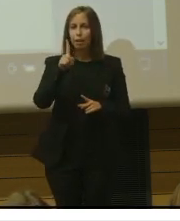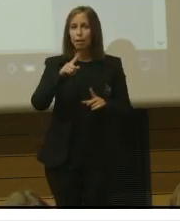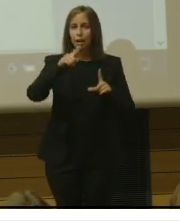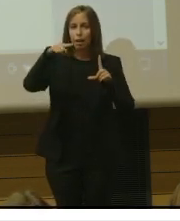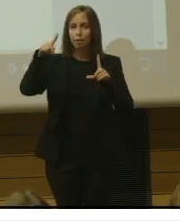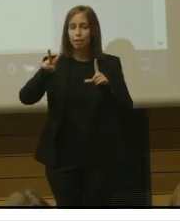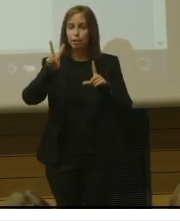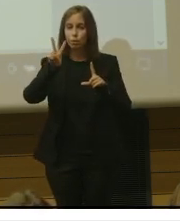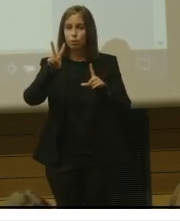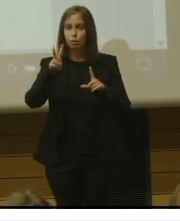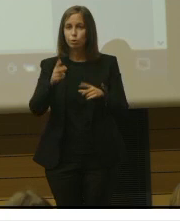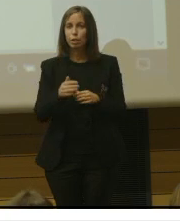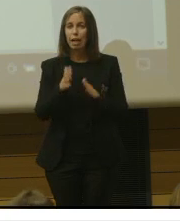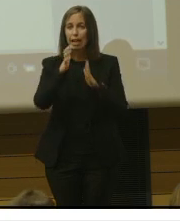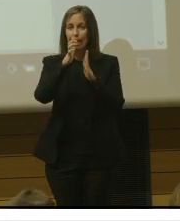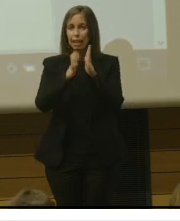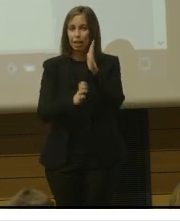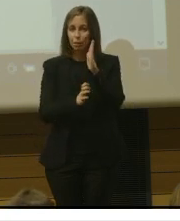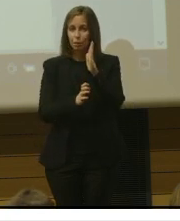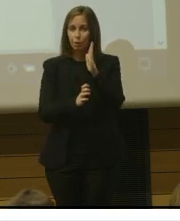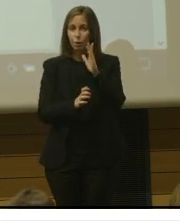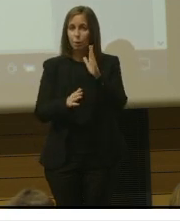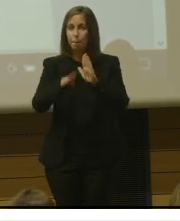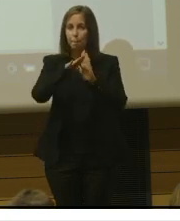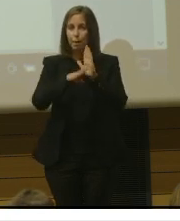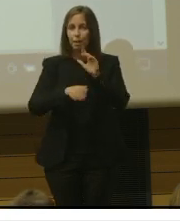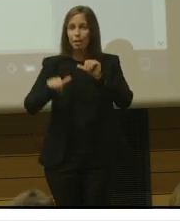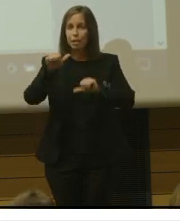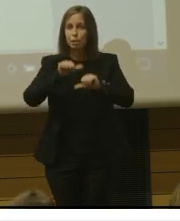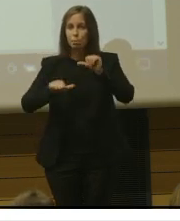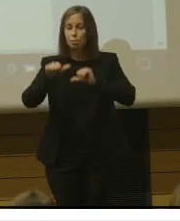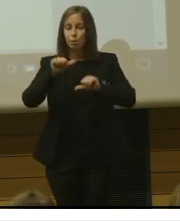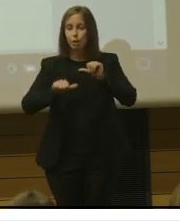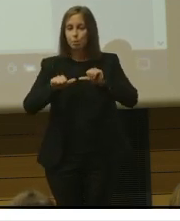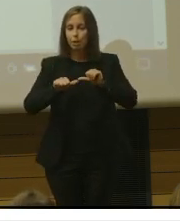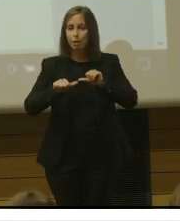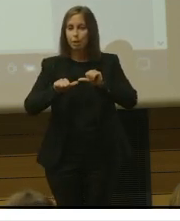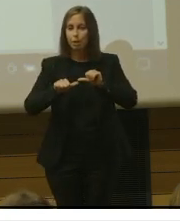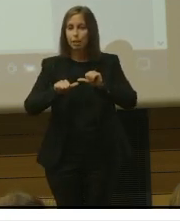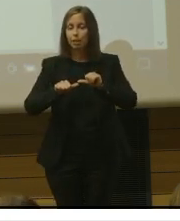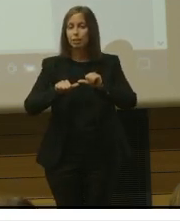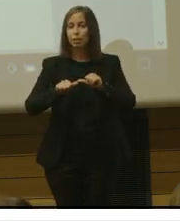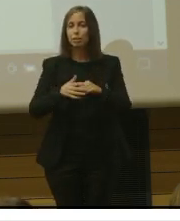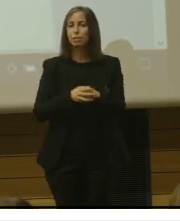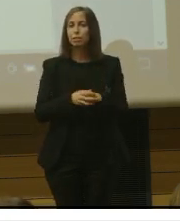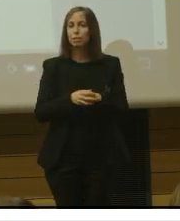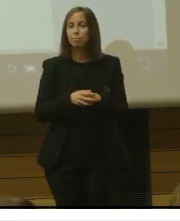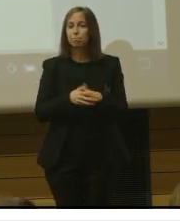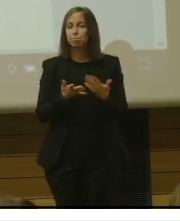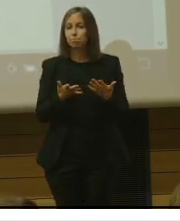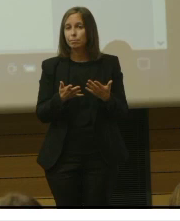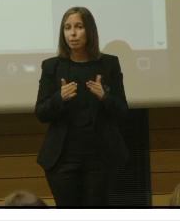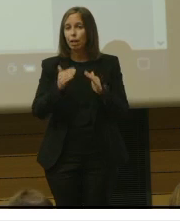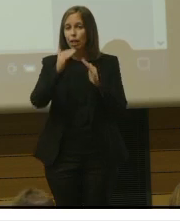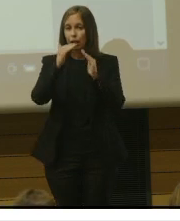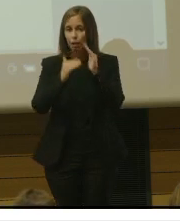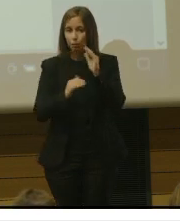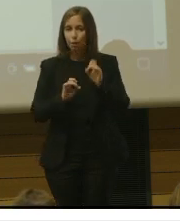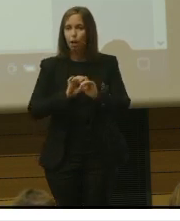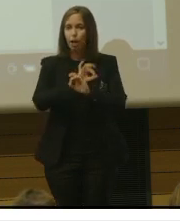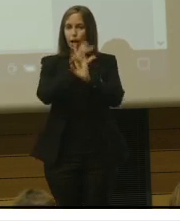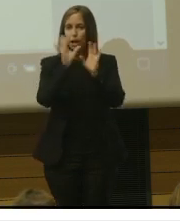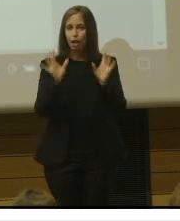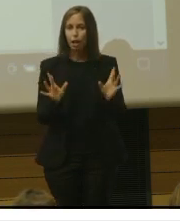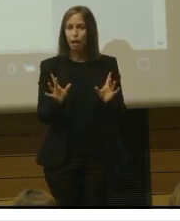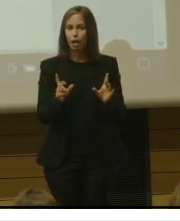gráficas con la reducción en esas medidas bioquímicas que os comentaba de coximetría y de cotinina. Como veis, pues hay claramente una reducción, en este caso en